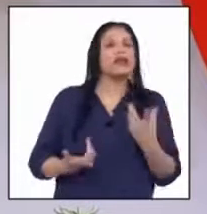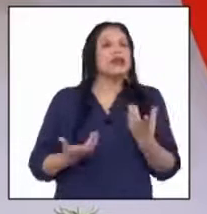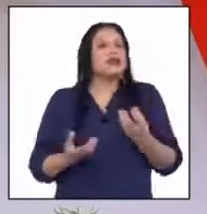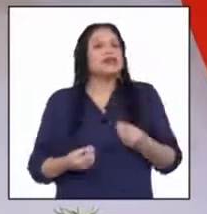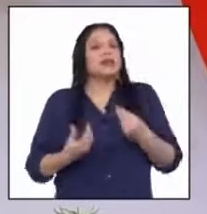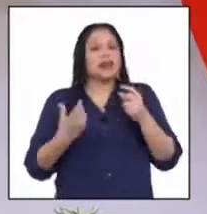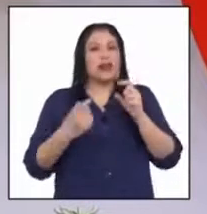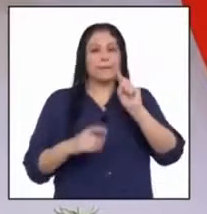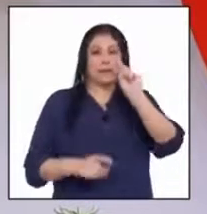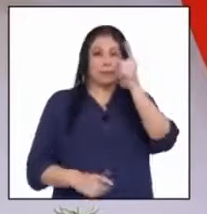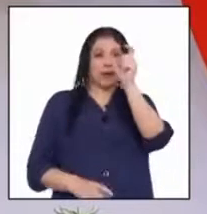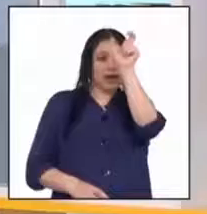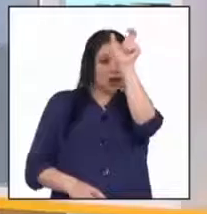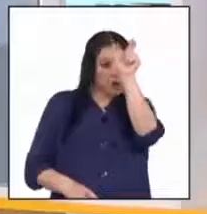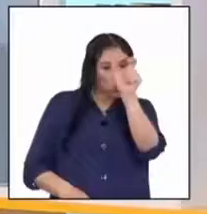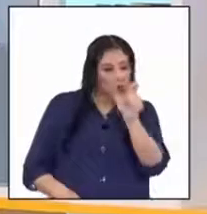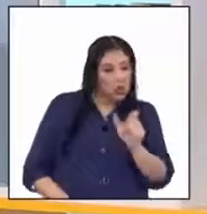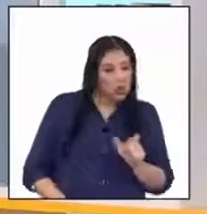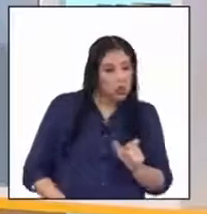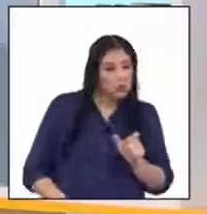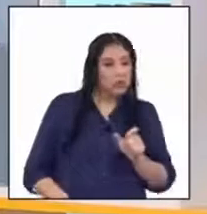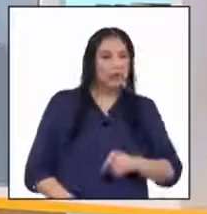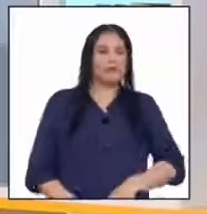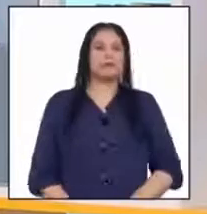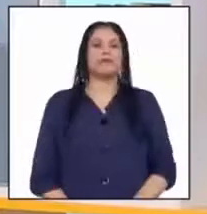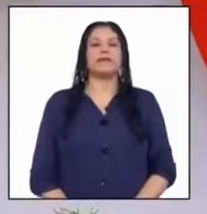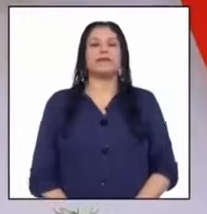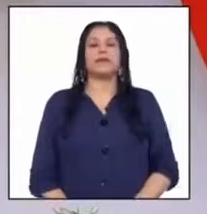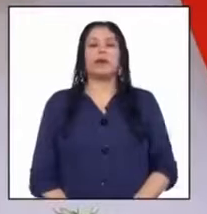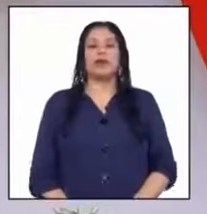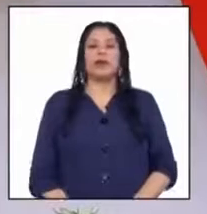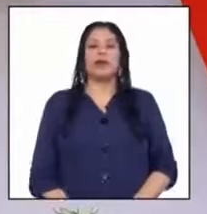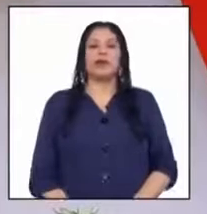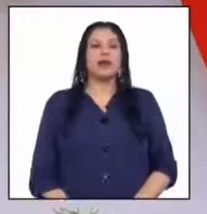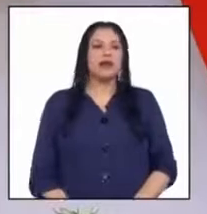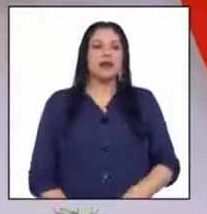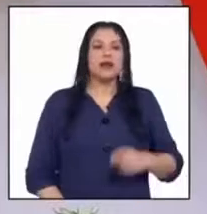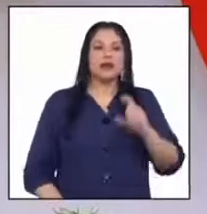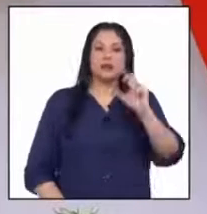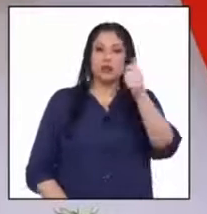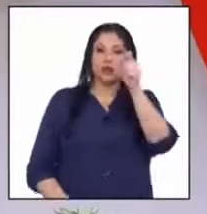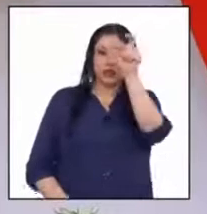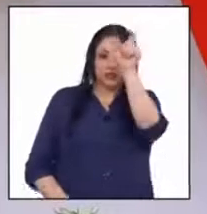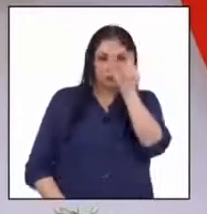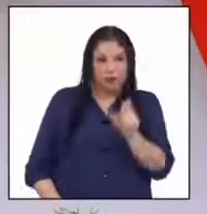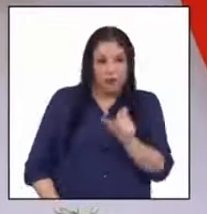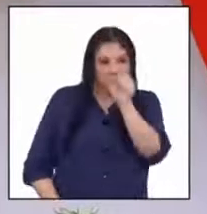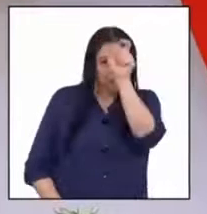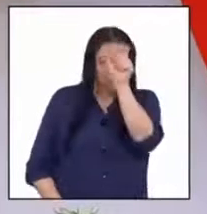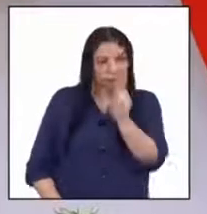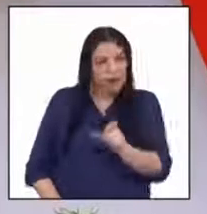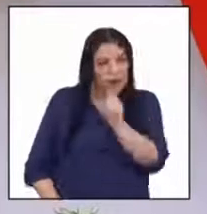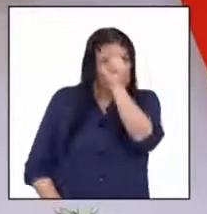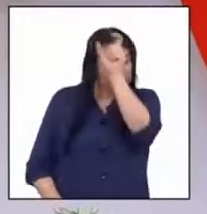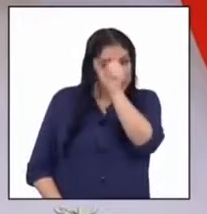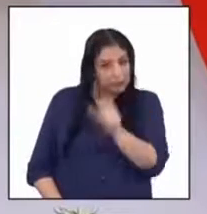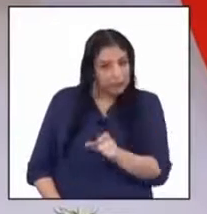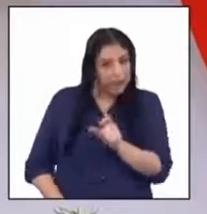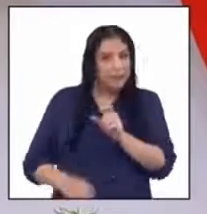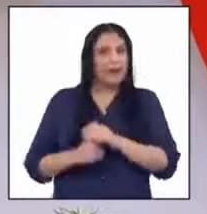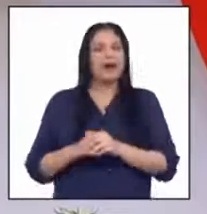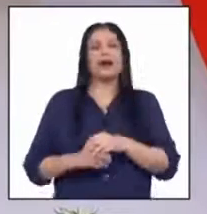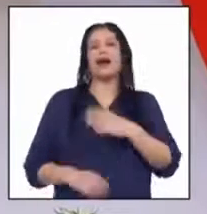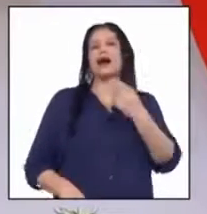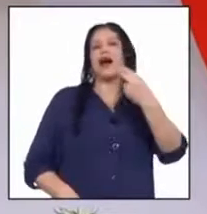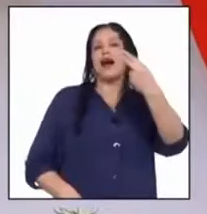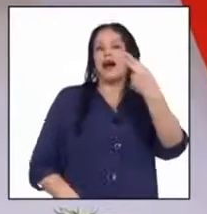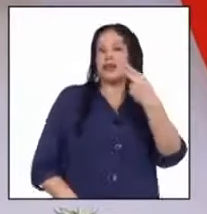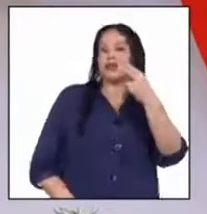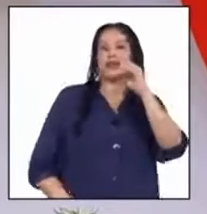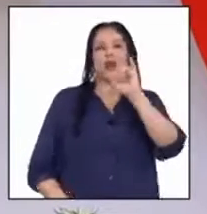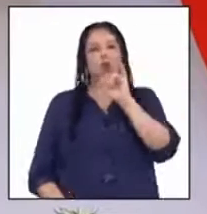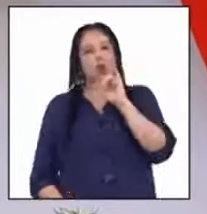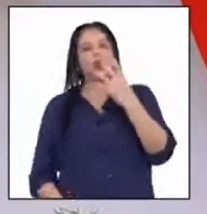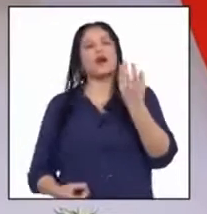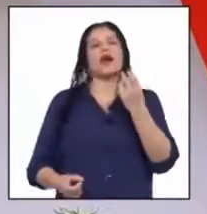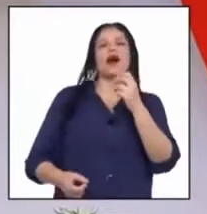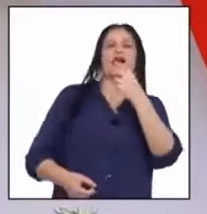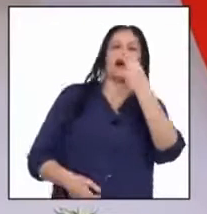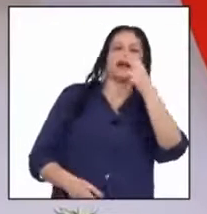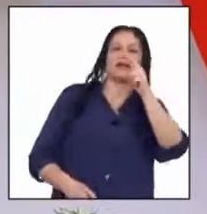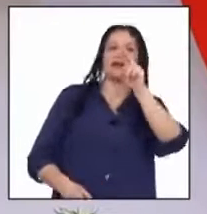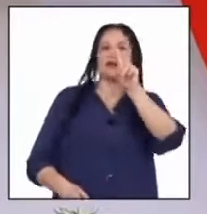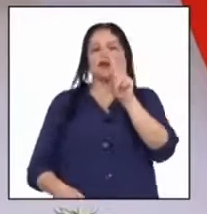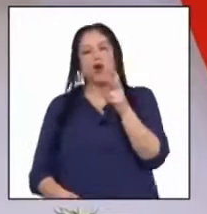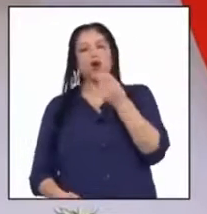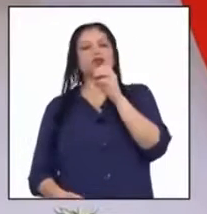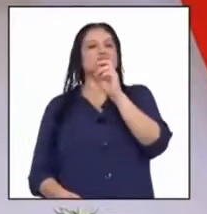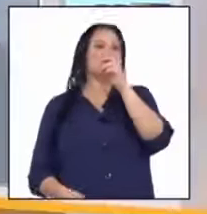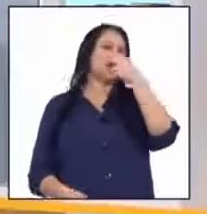primera columna a la variable, como en este caso, y el resto de columnas son destinadas para las frecuencias absolutas, acumulada,